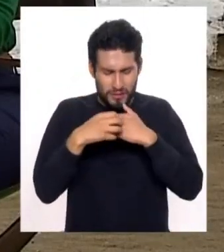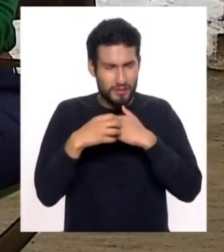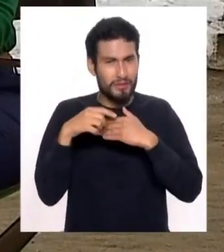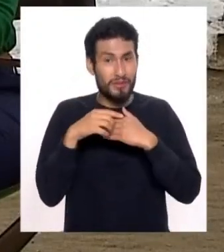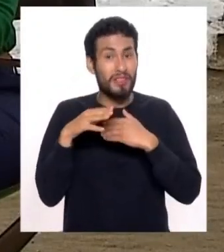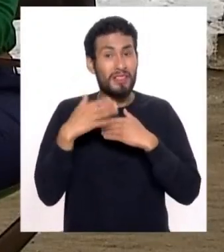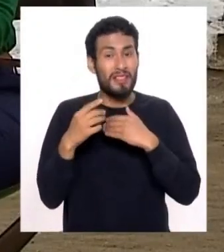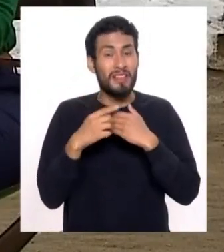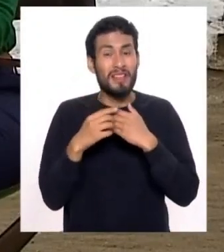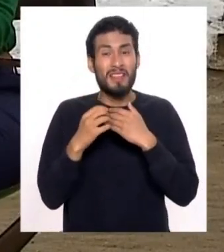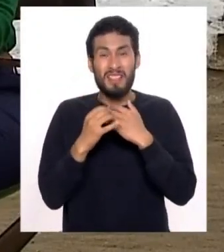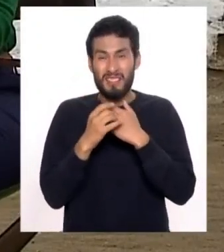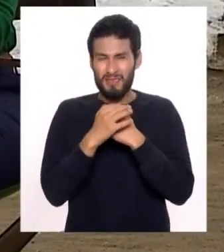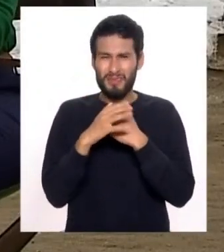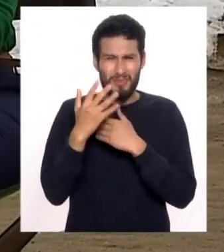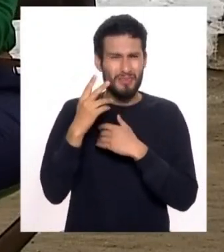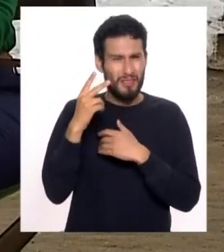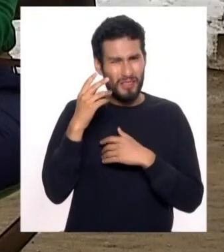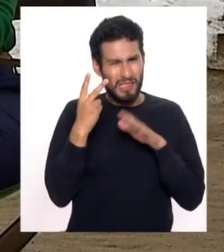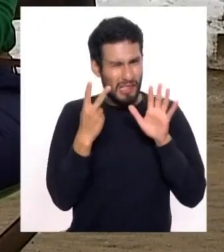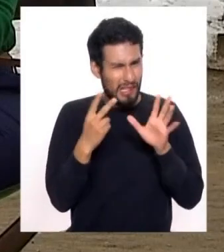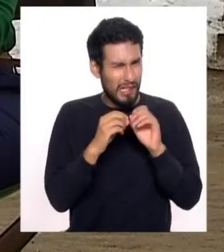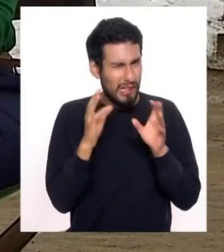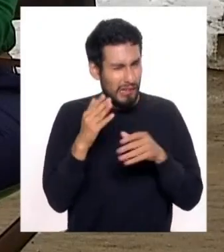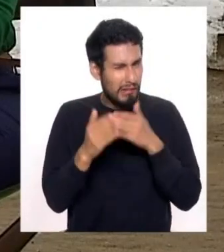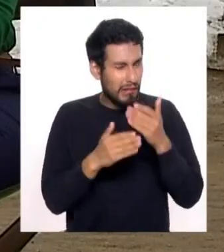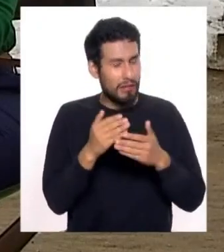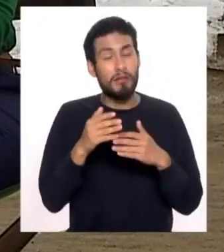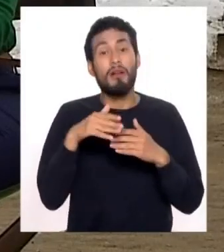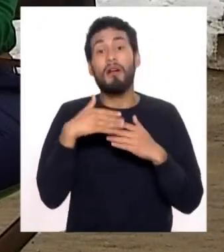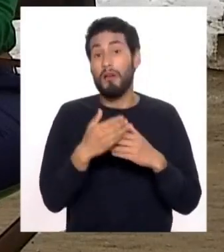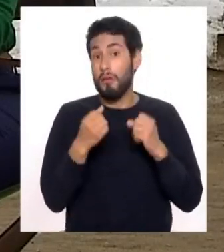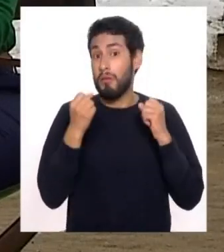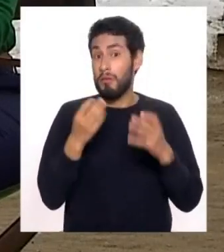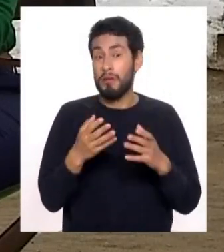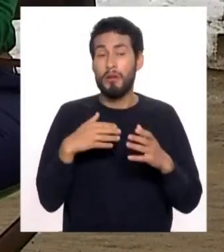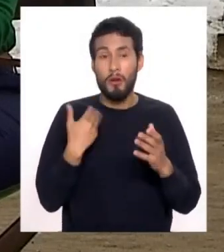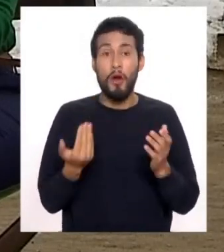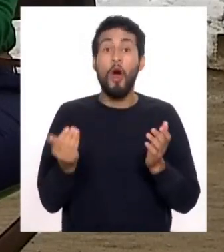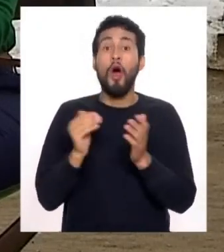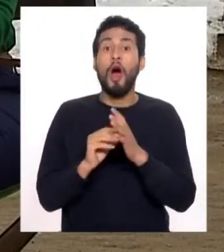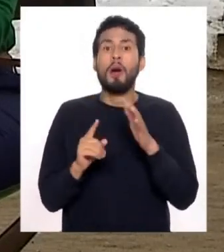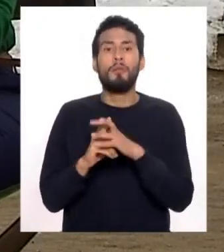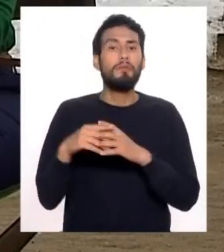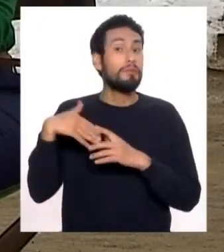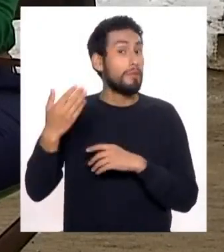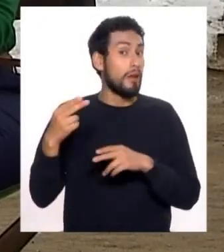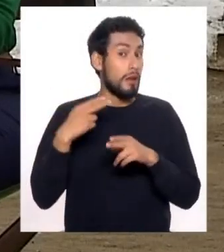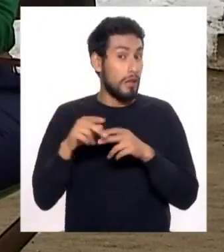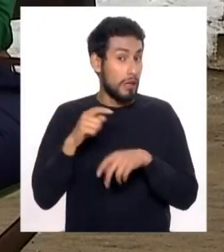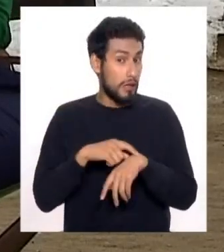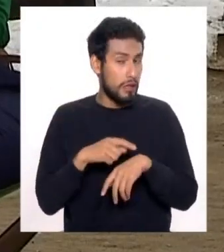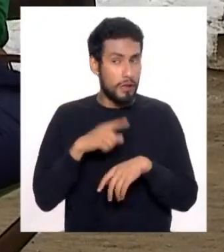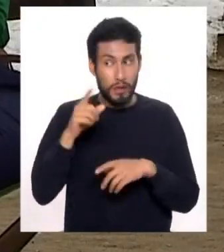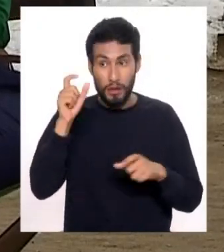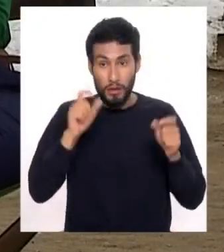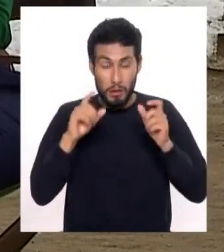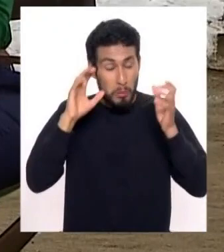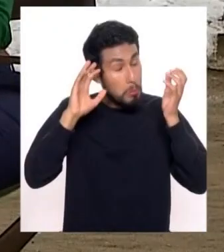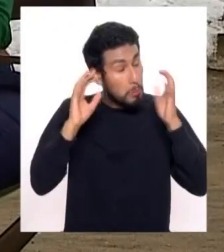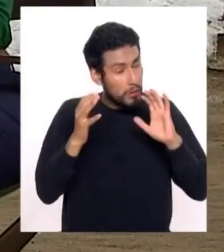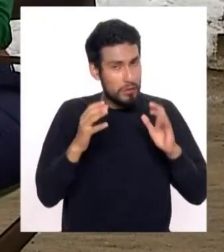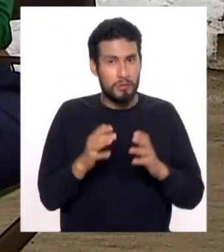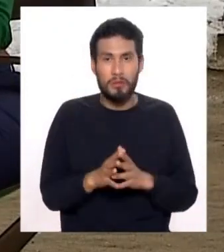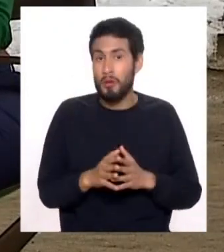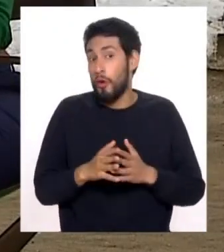una vesícula que dura más o menos 7 días y también tiene la posibilidad de reaparecer en un tiempo corto, y eso confunde a la persona que